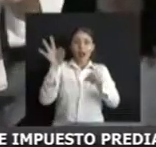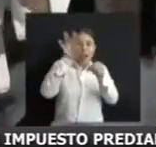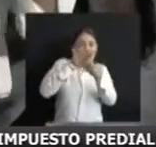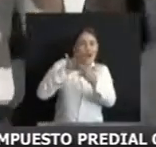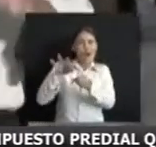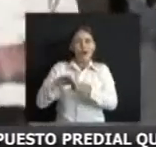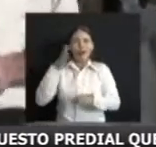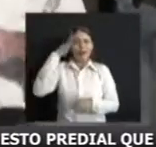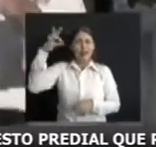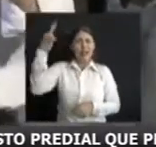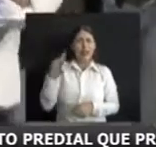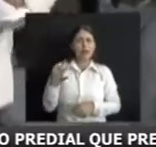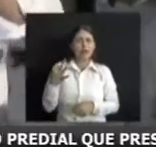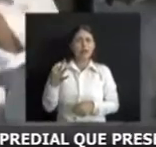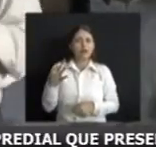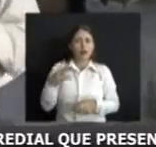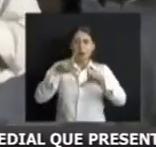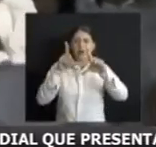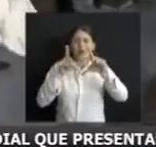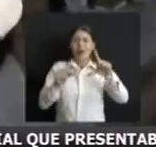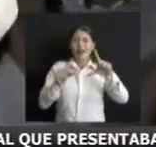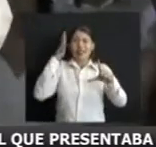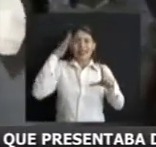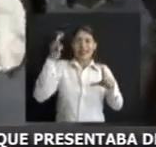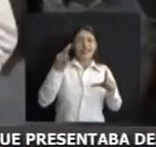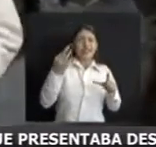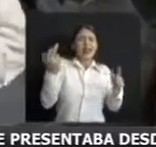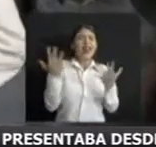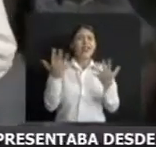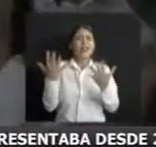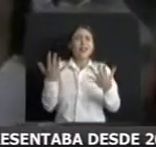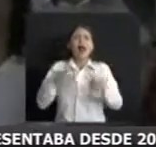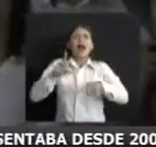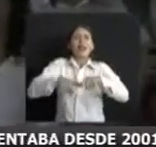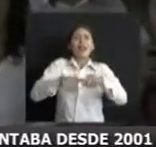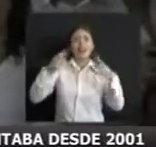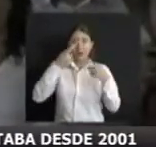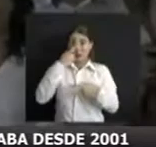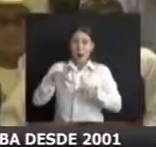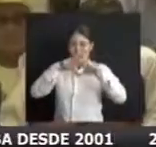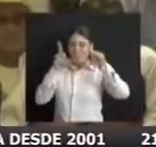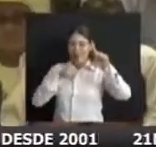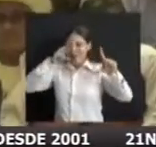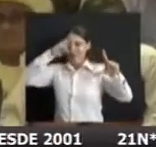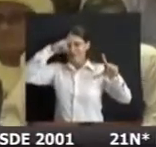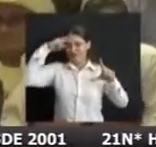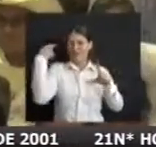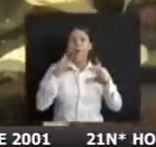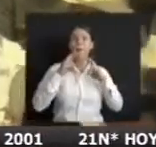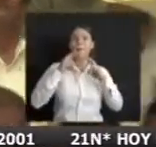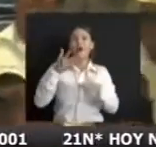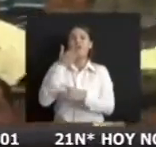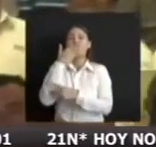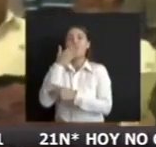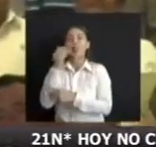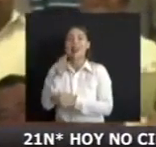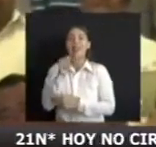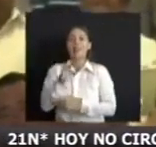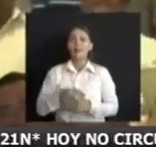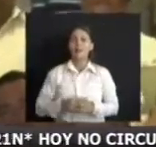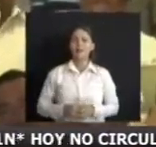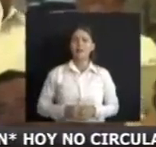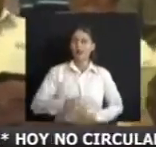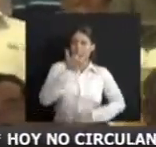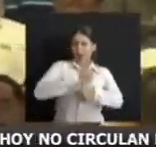tocando puertas, recorriendo calles y convencer a quienes no han definido su voto. De igual forma, se comprometió a garantizar la seguridad personal